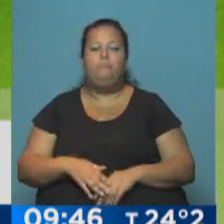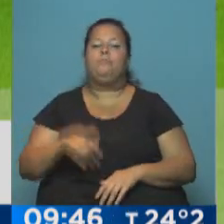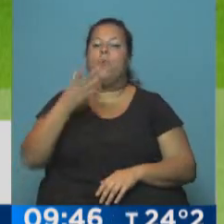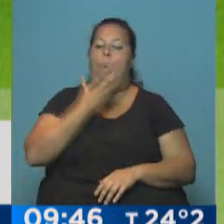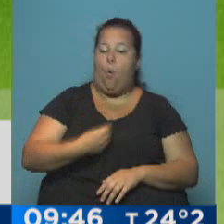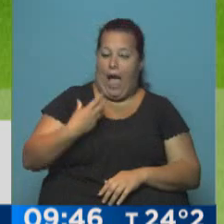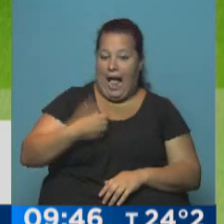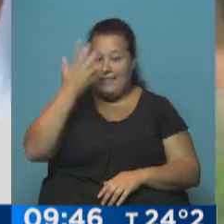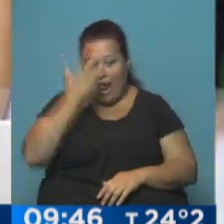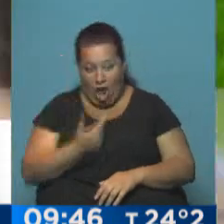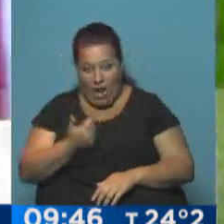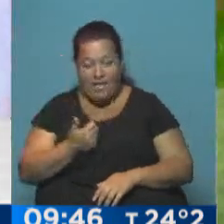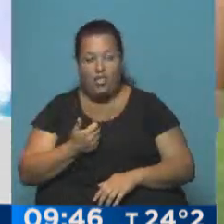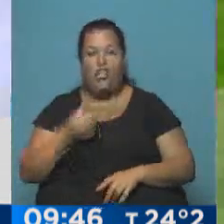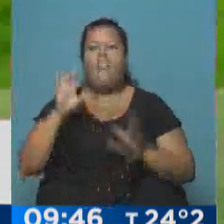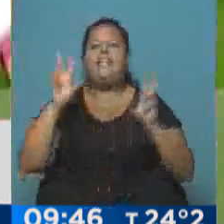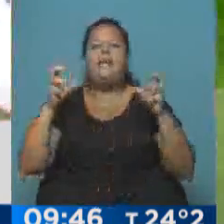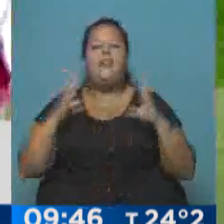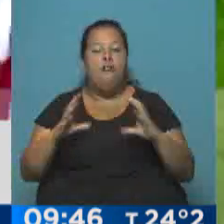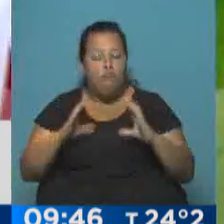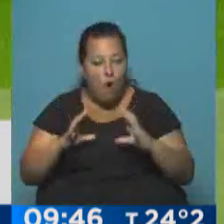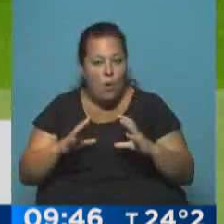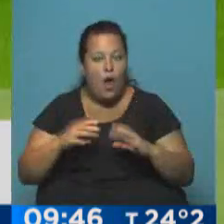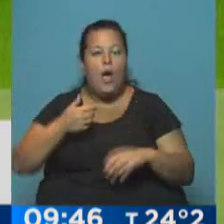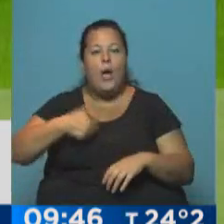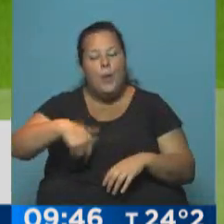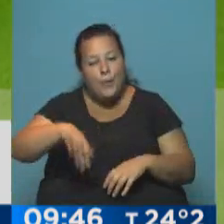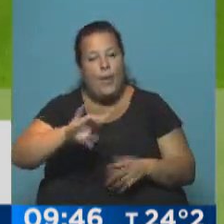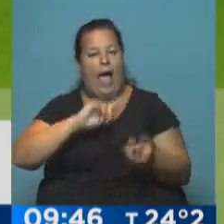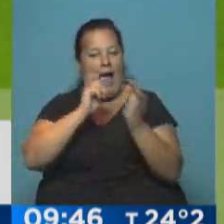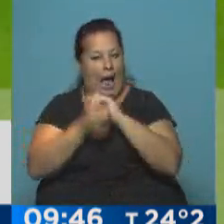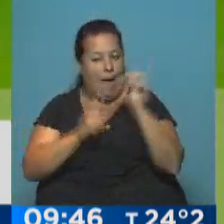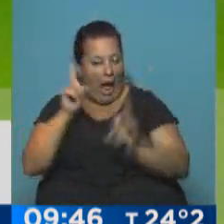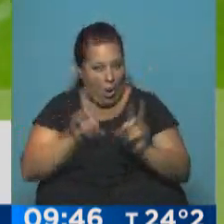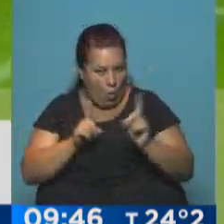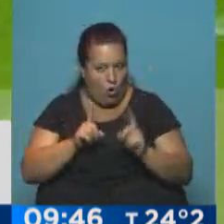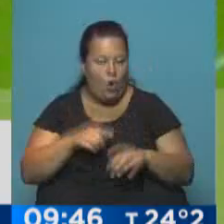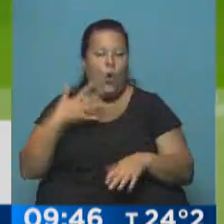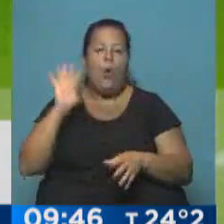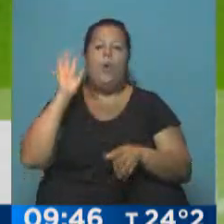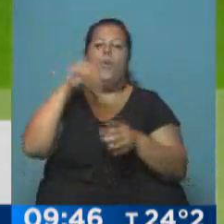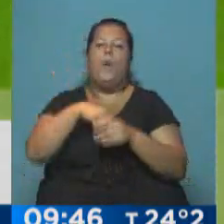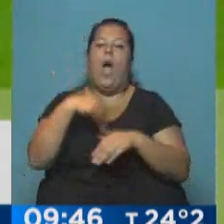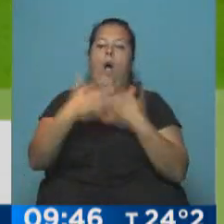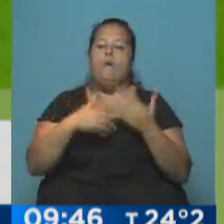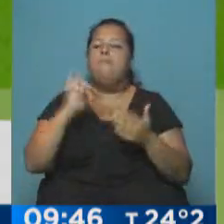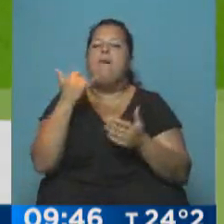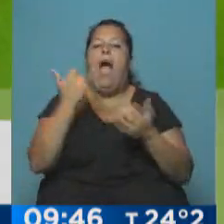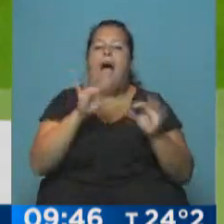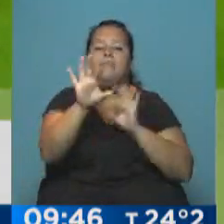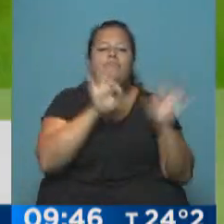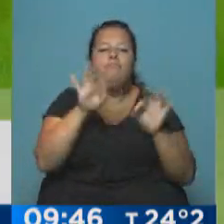San Lorenzo, que desde la faz futbolística van a tener algunas modificaciones, pondrán en cancha lo mejor que